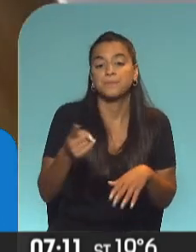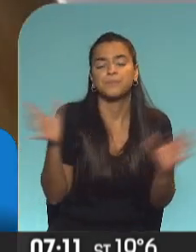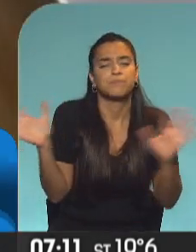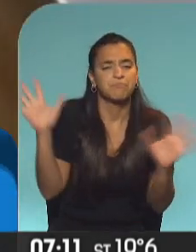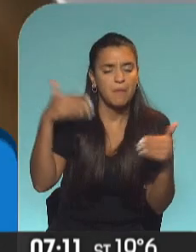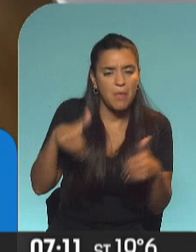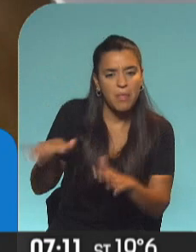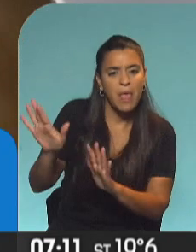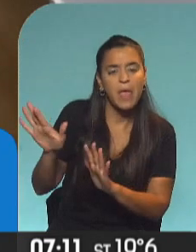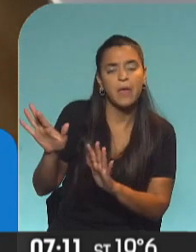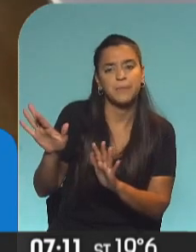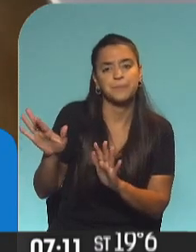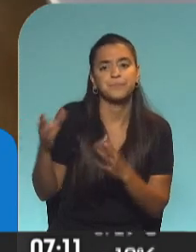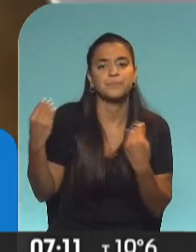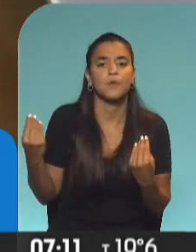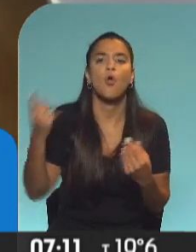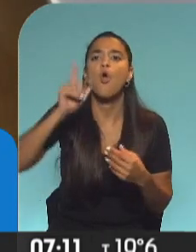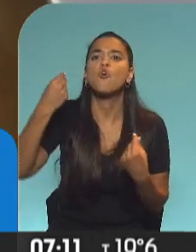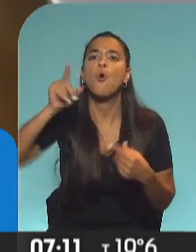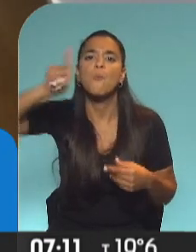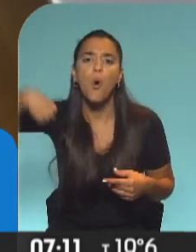cuenta cómo es el origen,